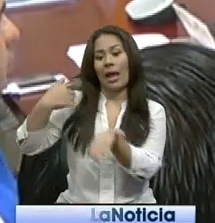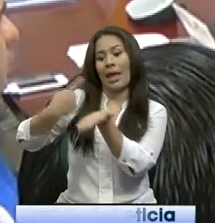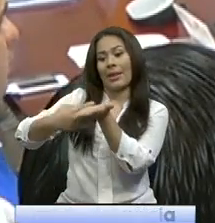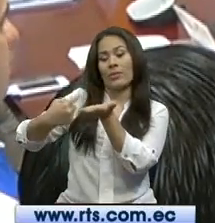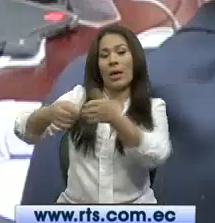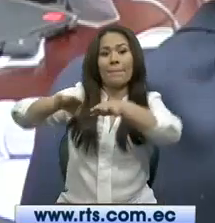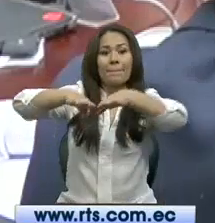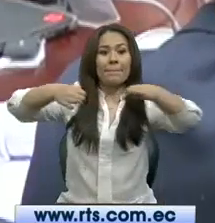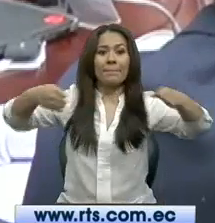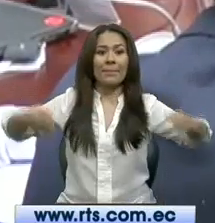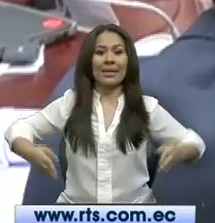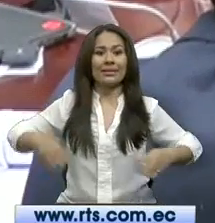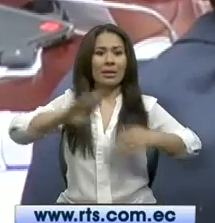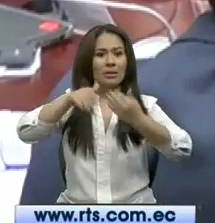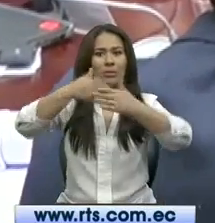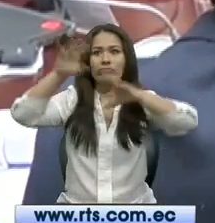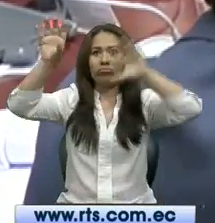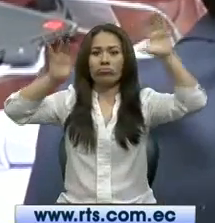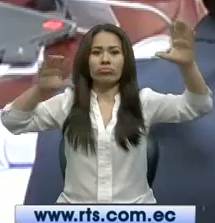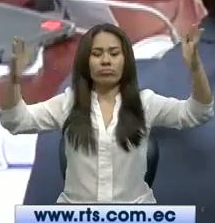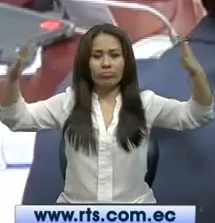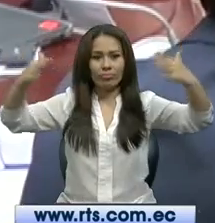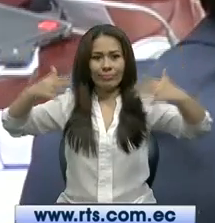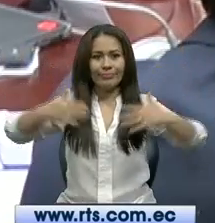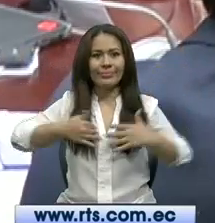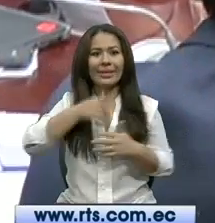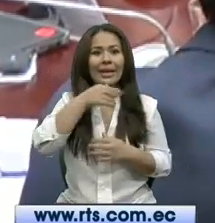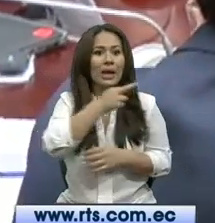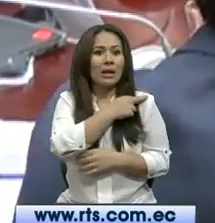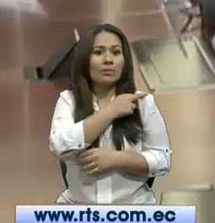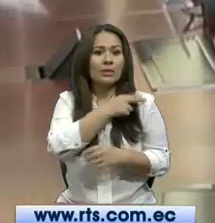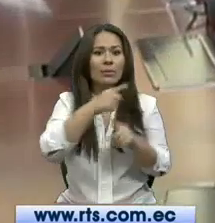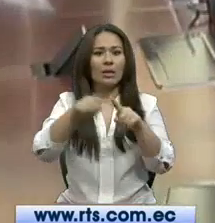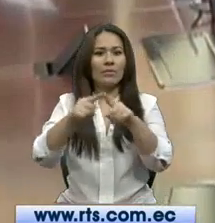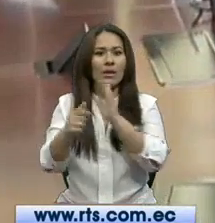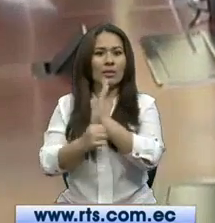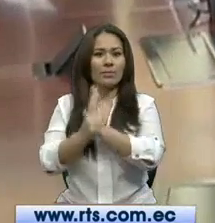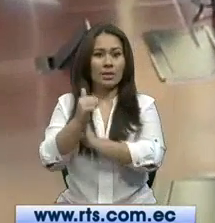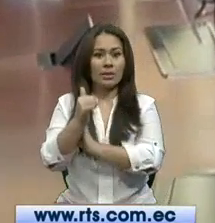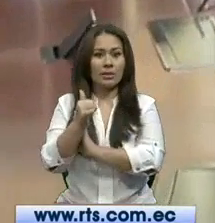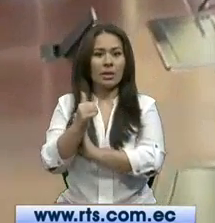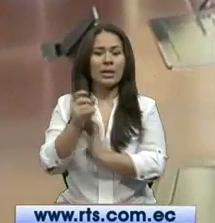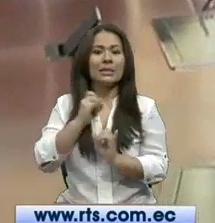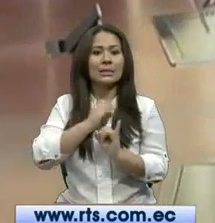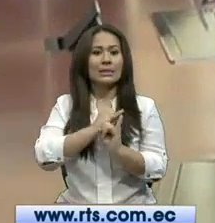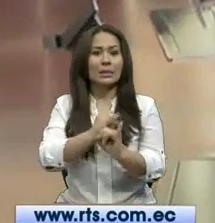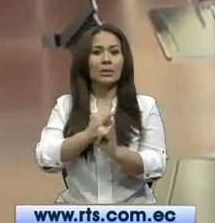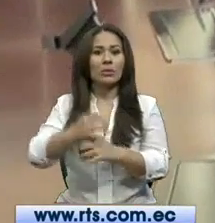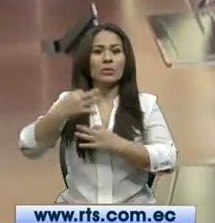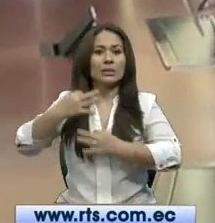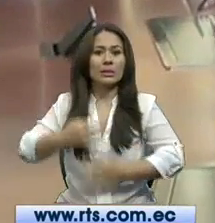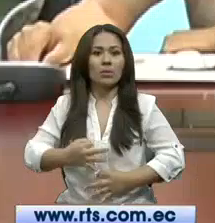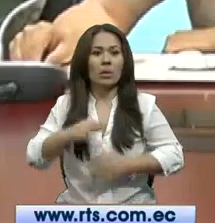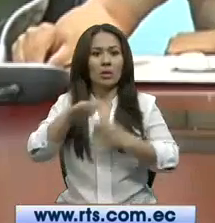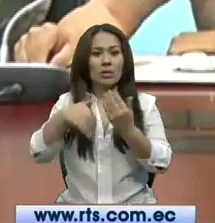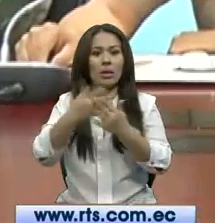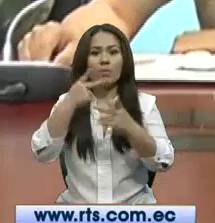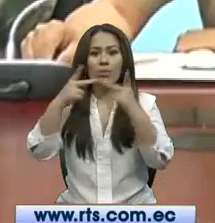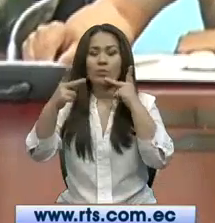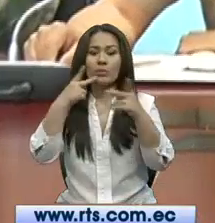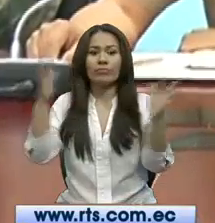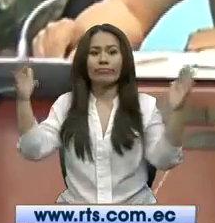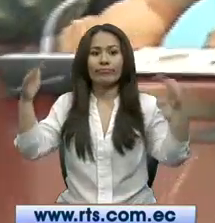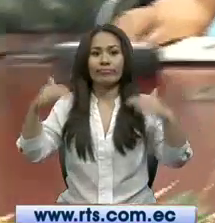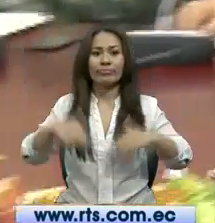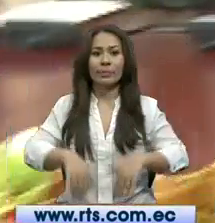Mesa Nacional de Seguridad Electoral, compuesta por delegados de ministerios, instituciones y seguridad pública.